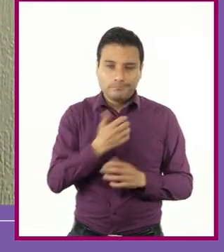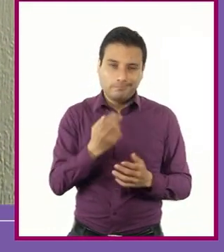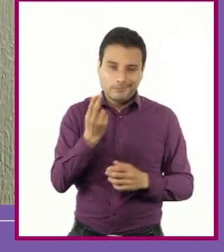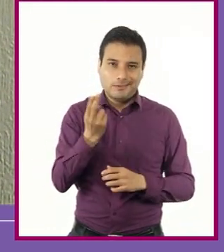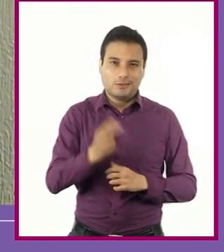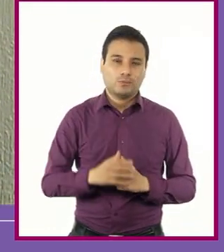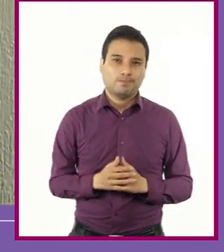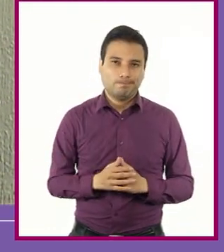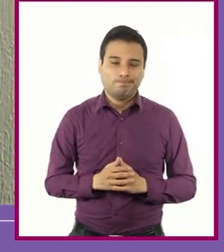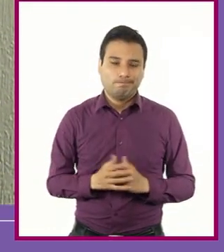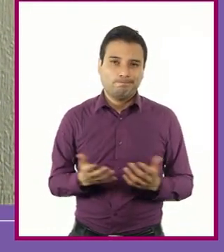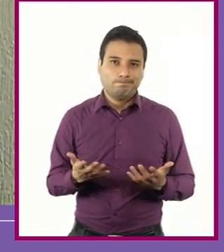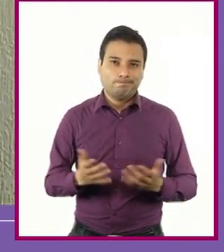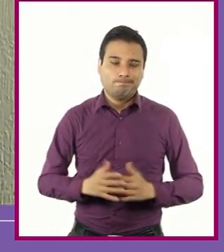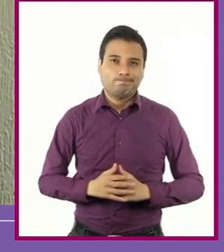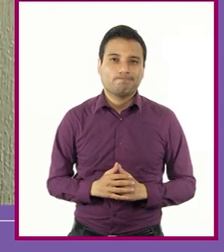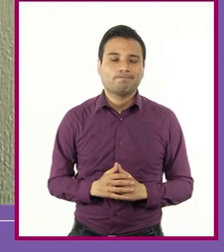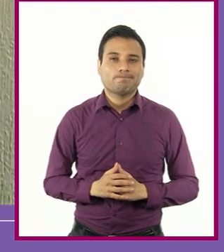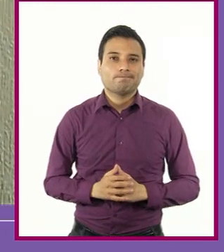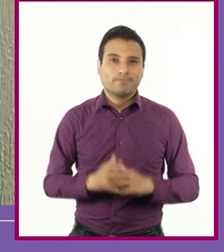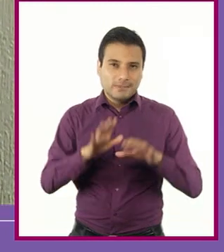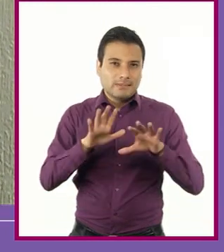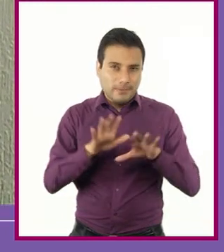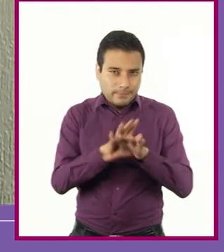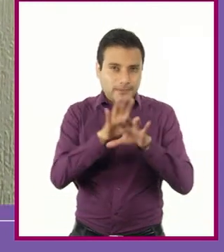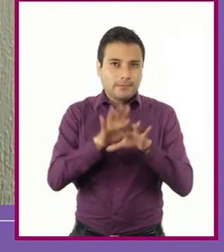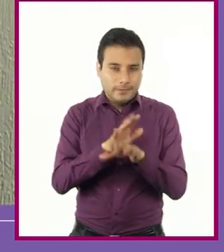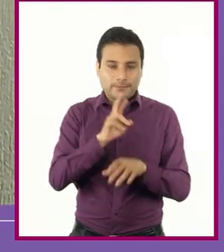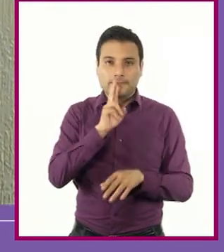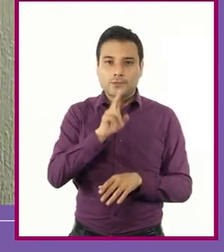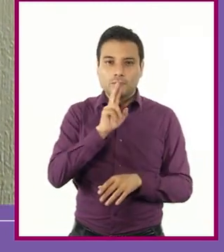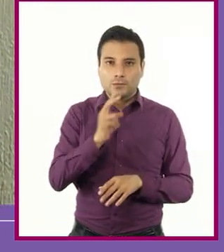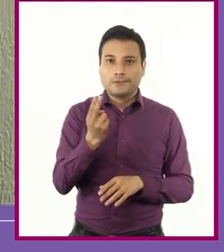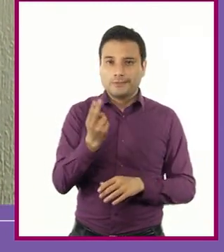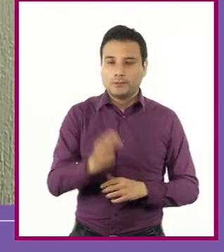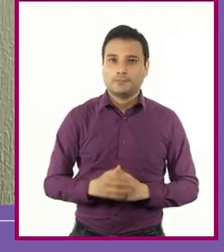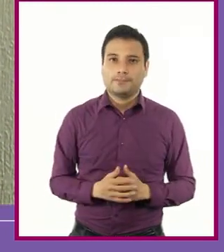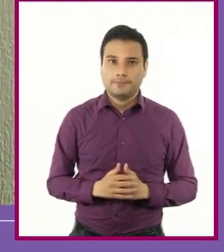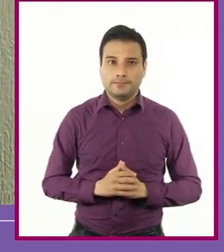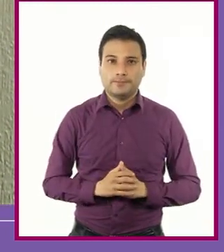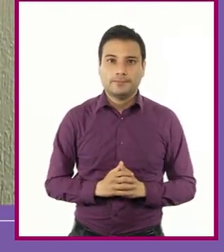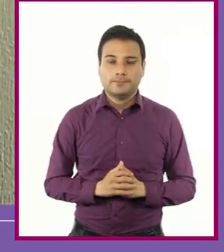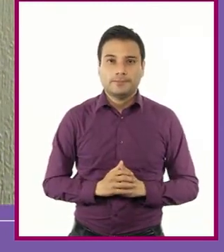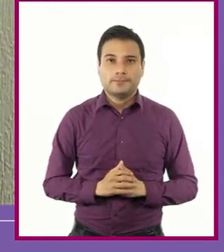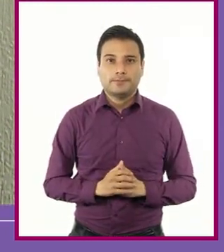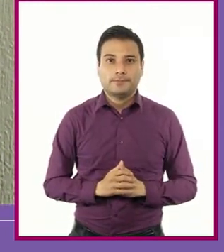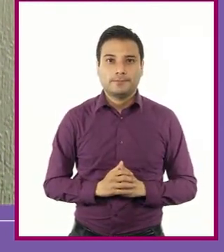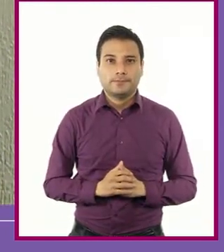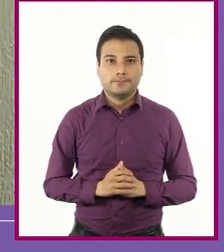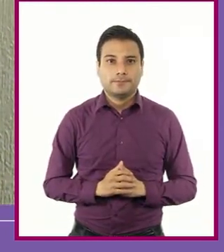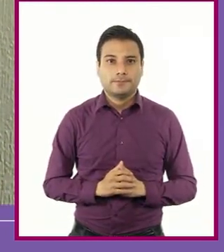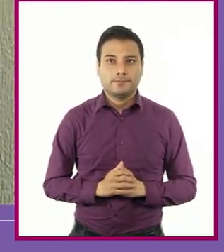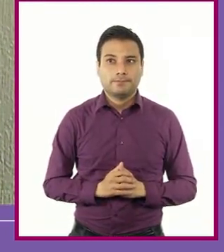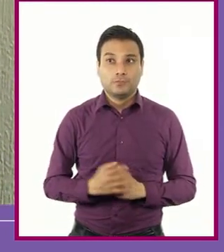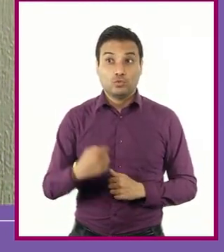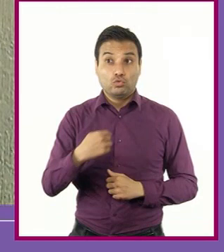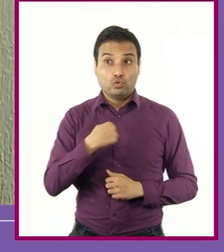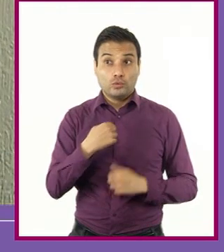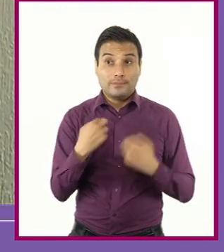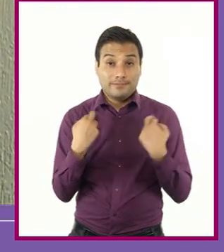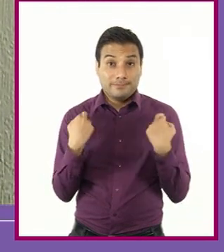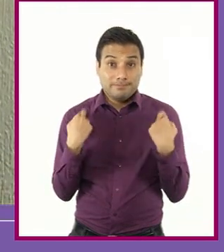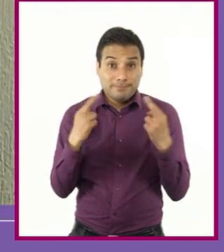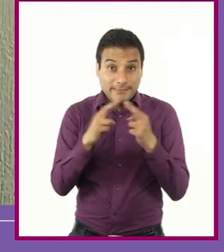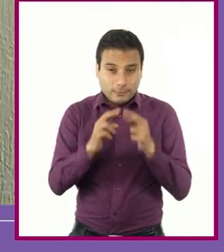una constante transformación. Por lo tanto, como docente, invitaría